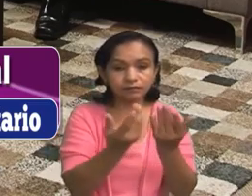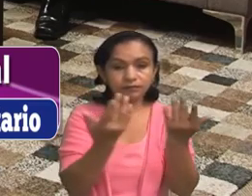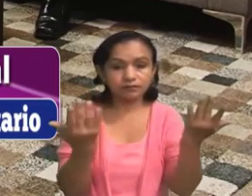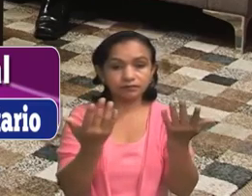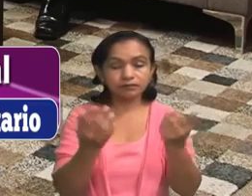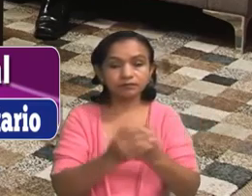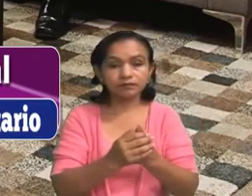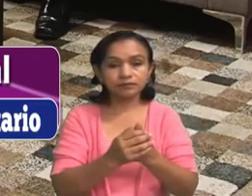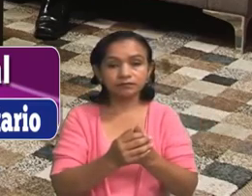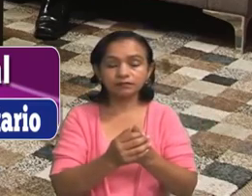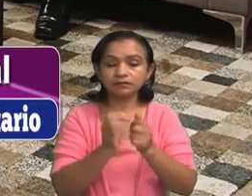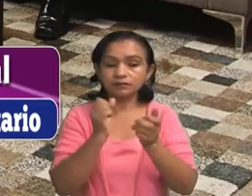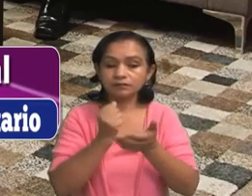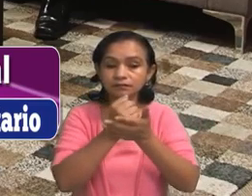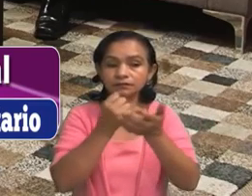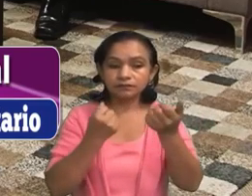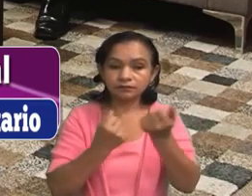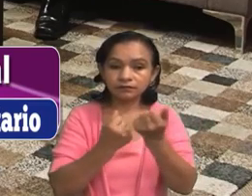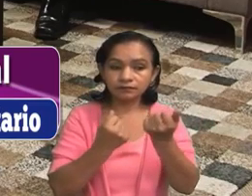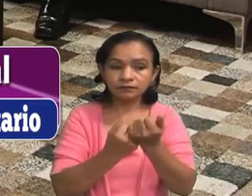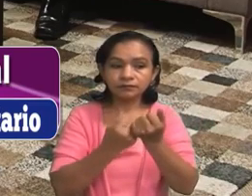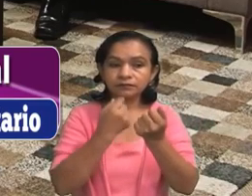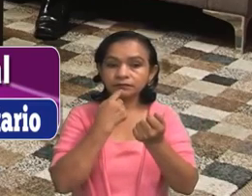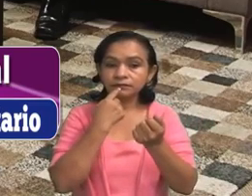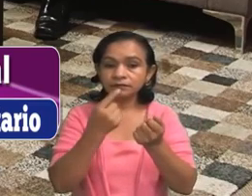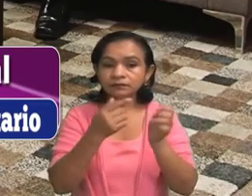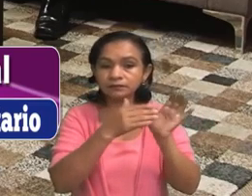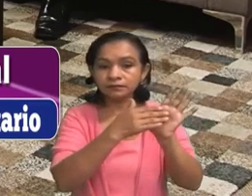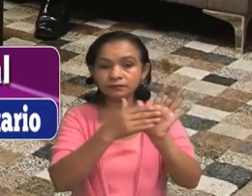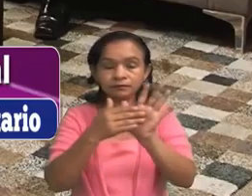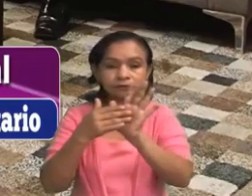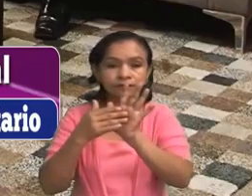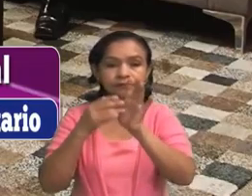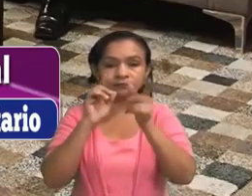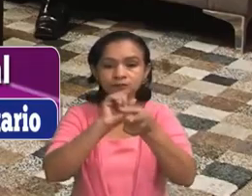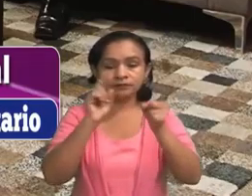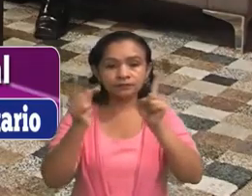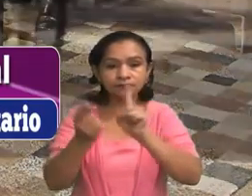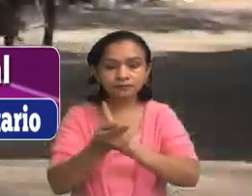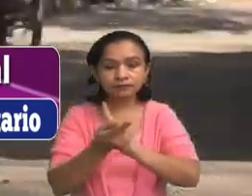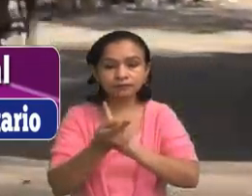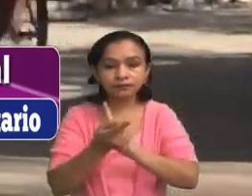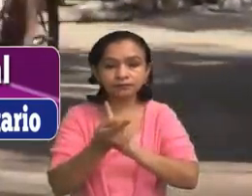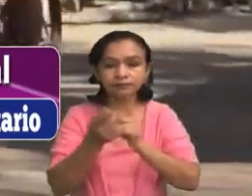es una solución, digamos, que se plantea un modelo para el cambio, digamos,